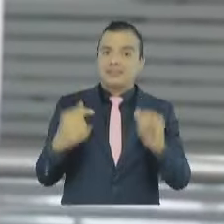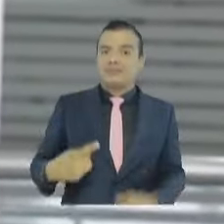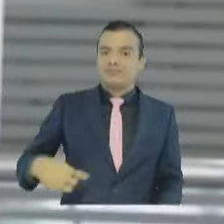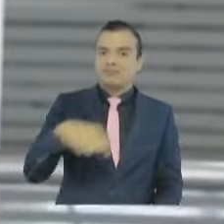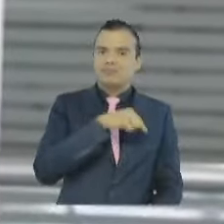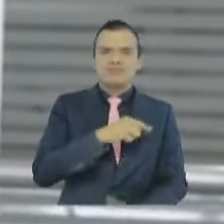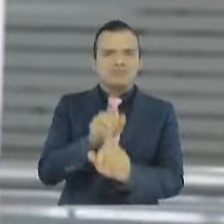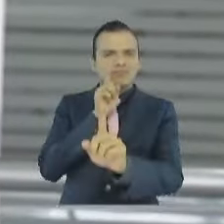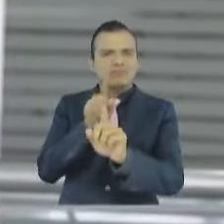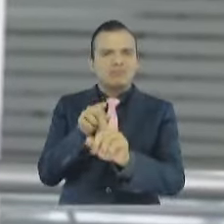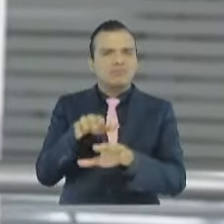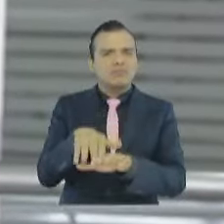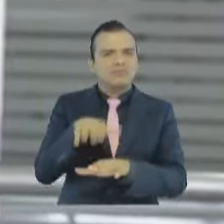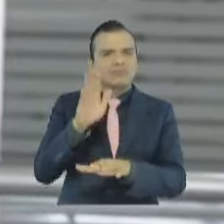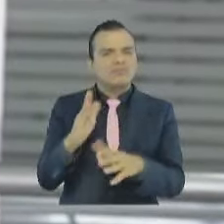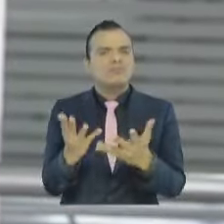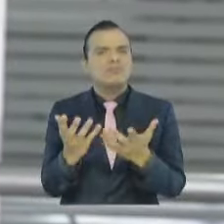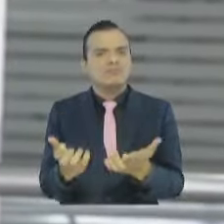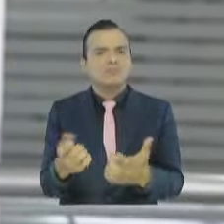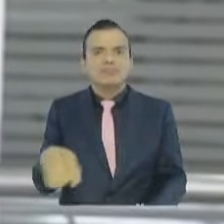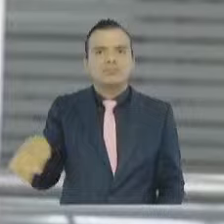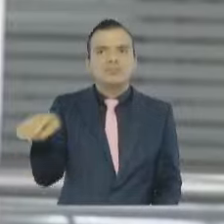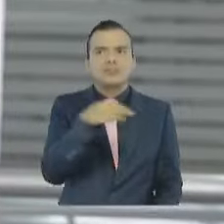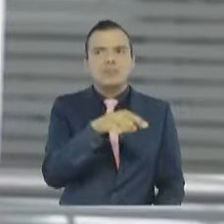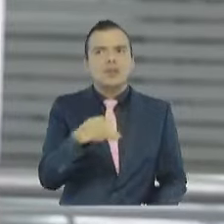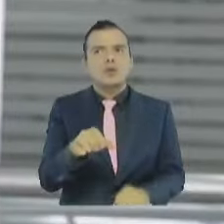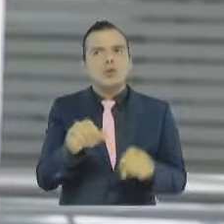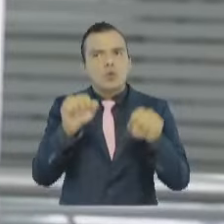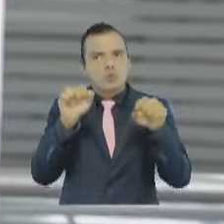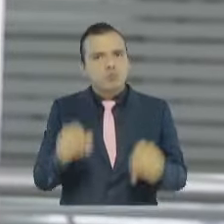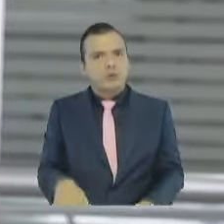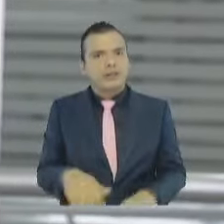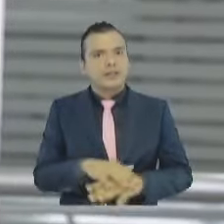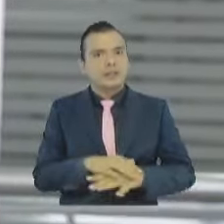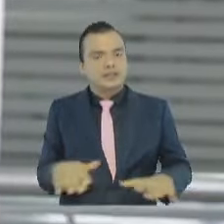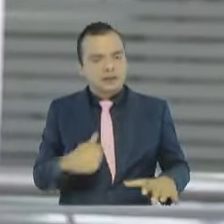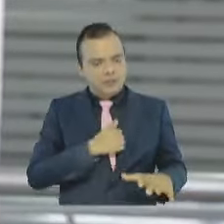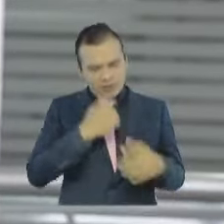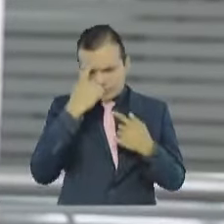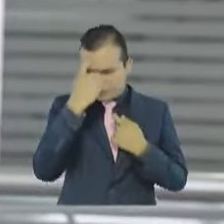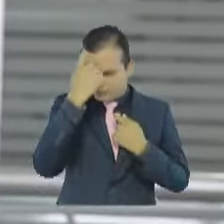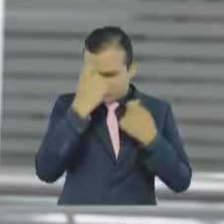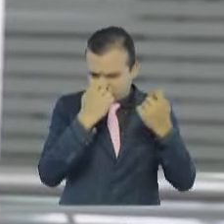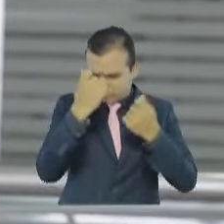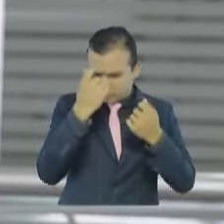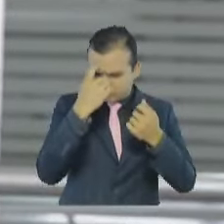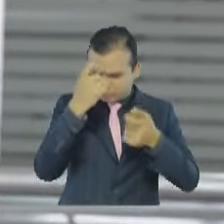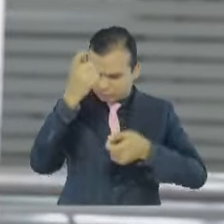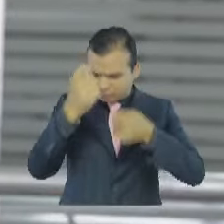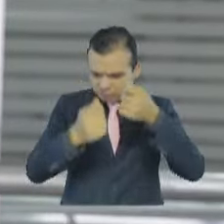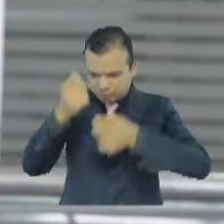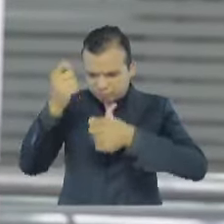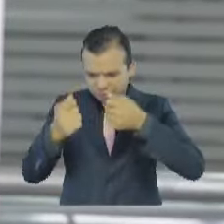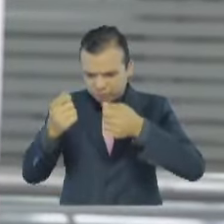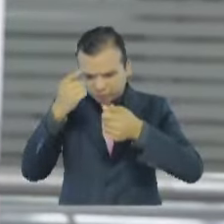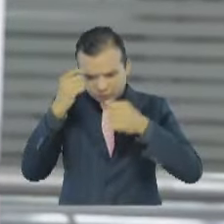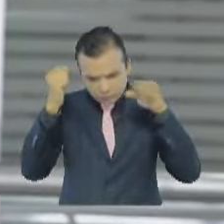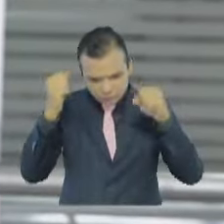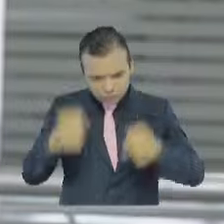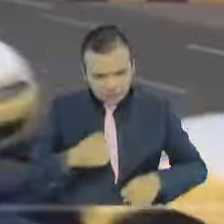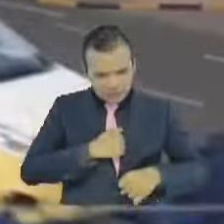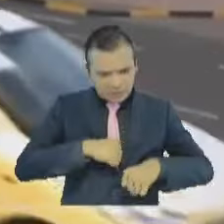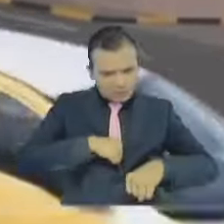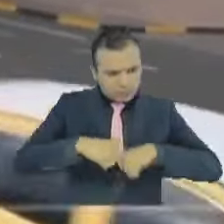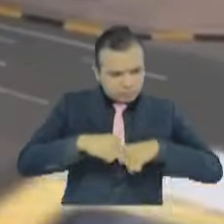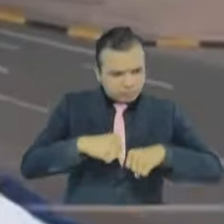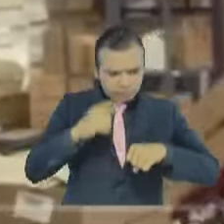es que aprendan a llevar esos números y digamos esos indicadores de negocio que los lleven a tomar decisiones